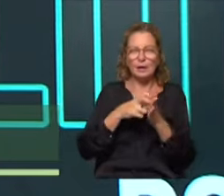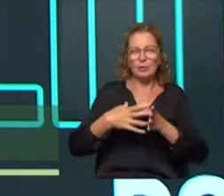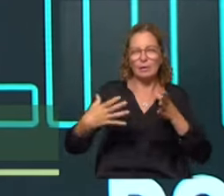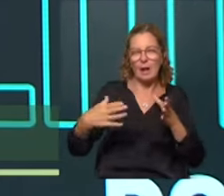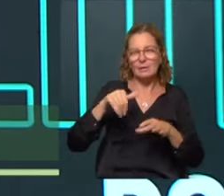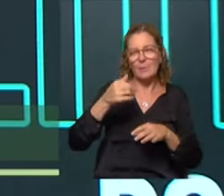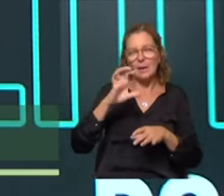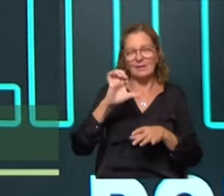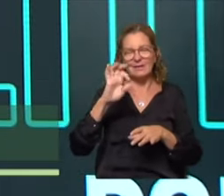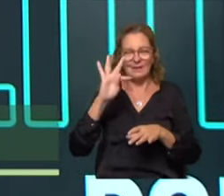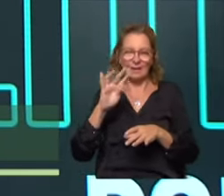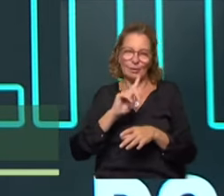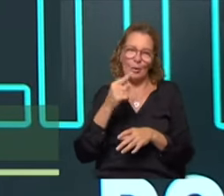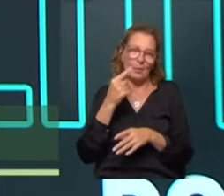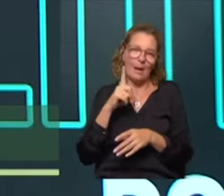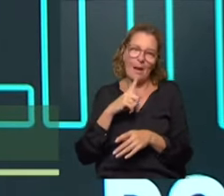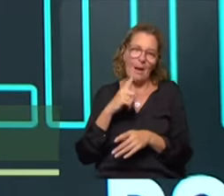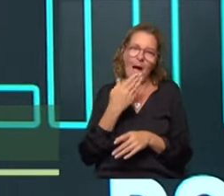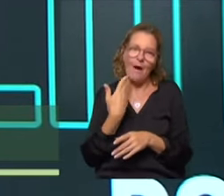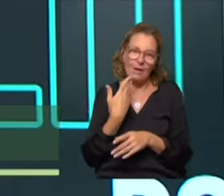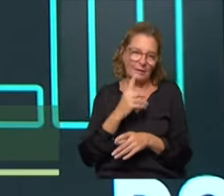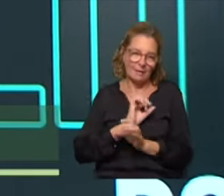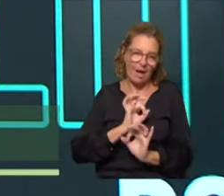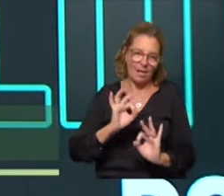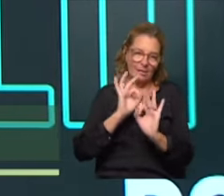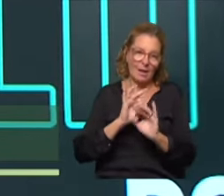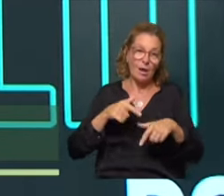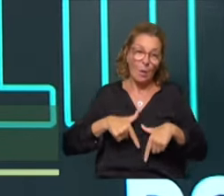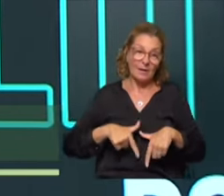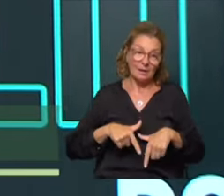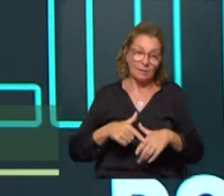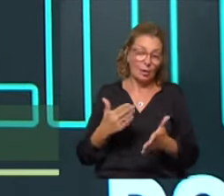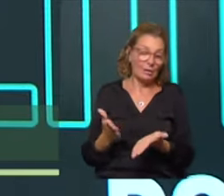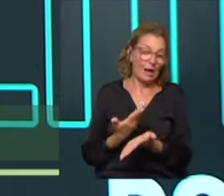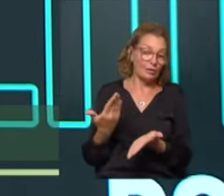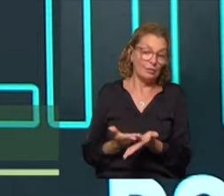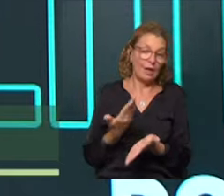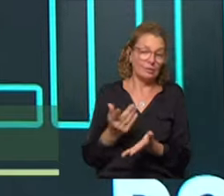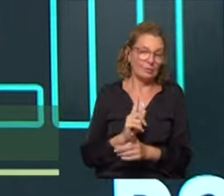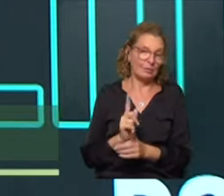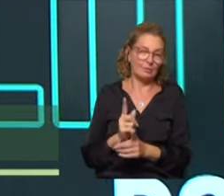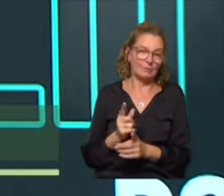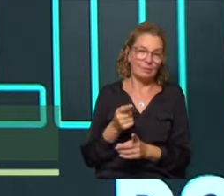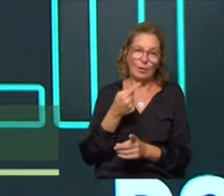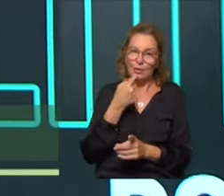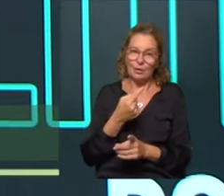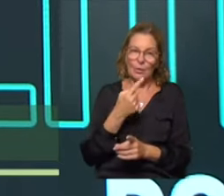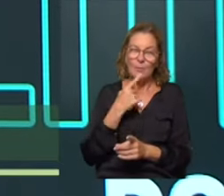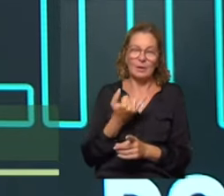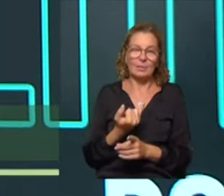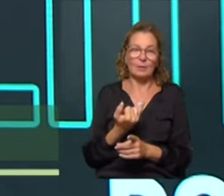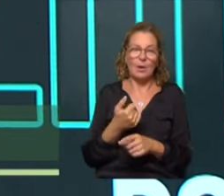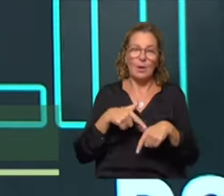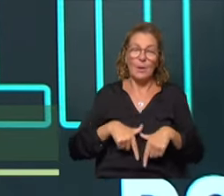que hiciera referencia. Tampoco hizo referencia a los ministros cesados, es decir, fue nombrando a alguna gente, pero no nombró a